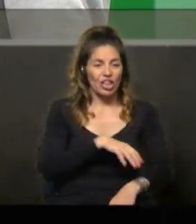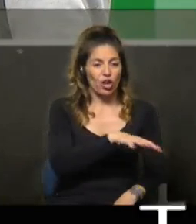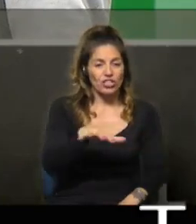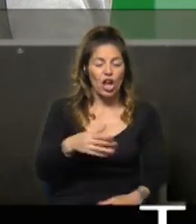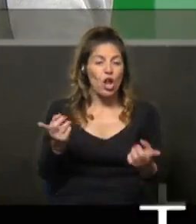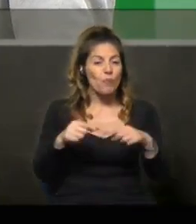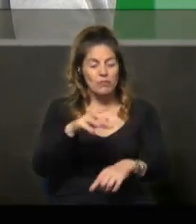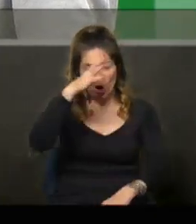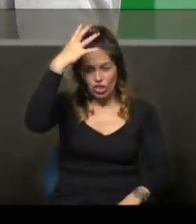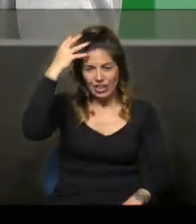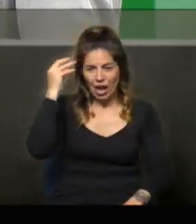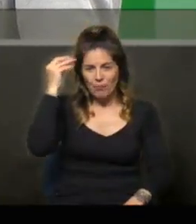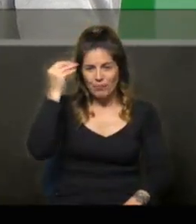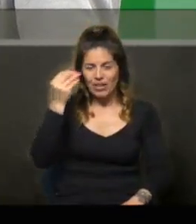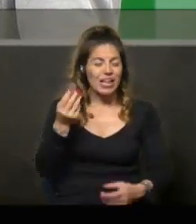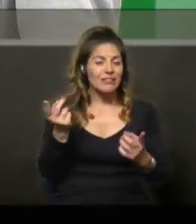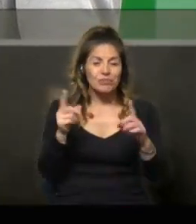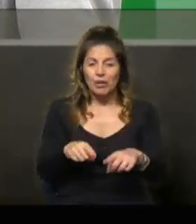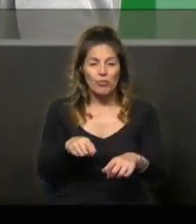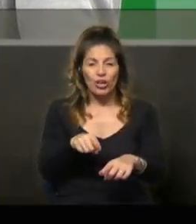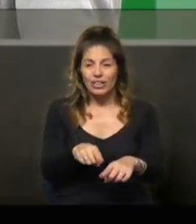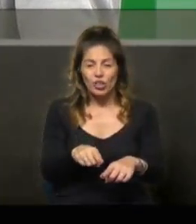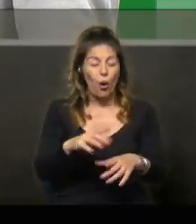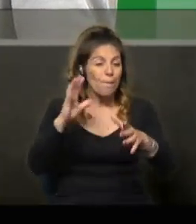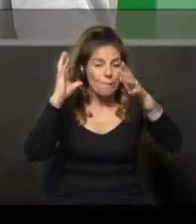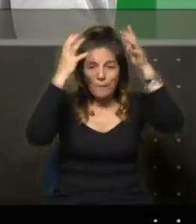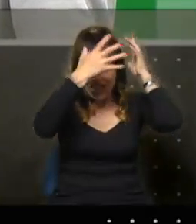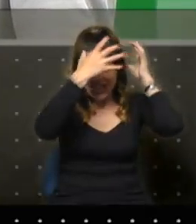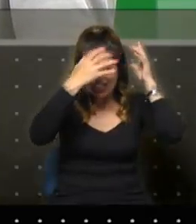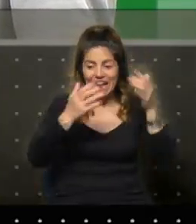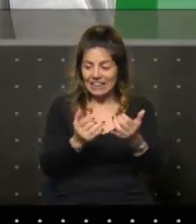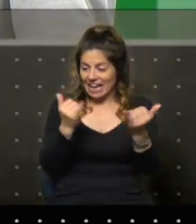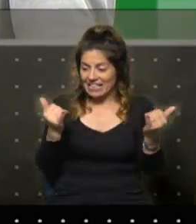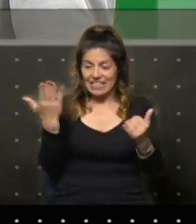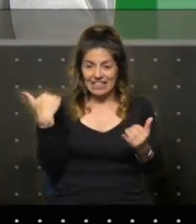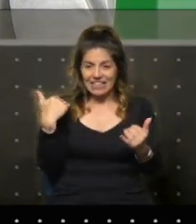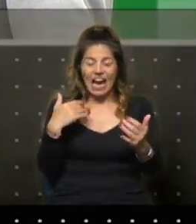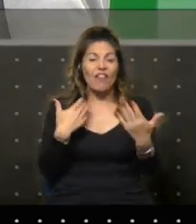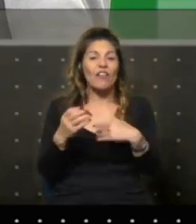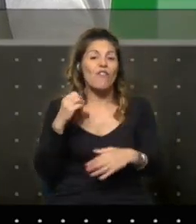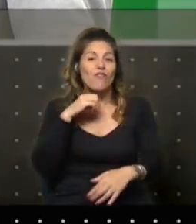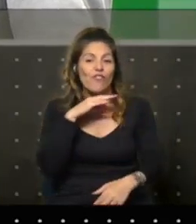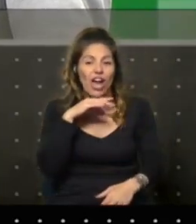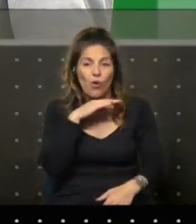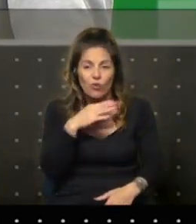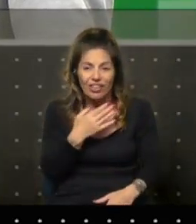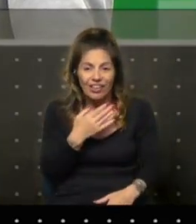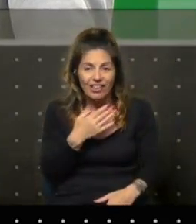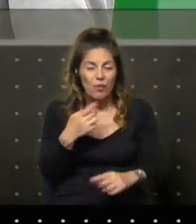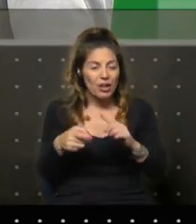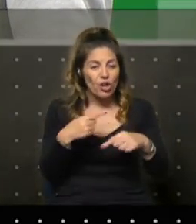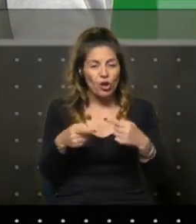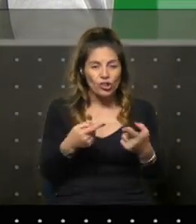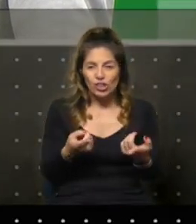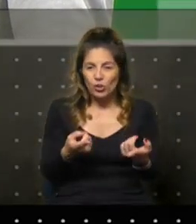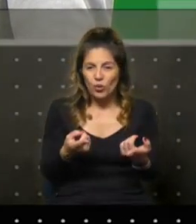Trump y vamos a esta lógica con un Miley que hasta hace unos días hablaba de fraude se acuerdan para seguir conectando con